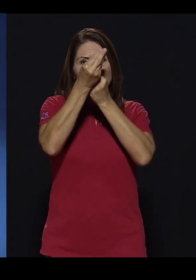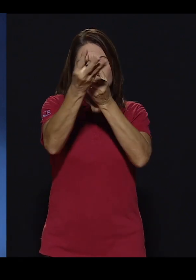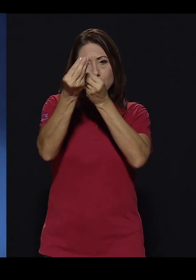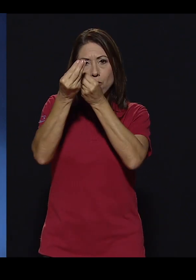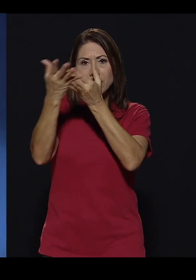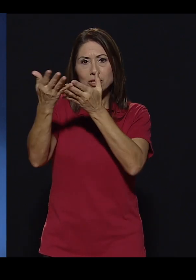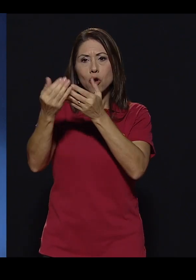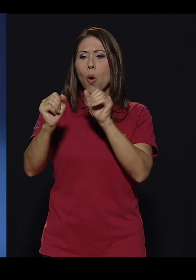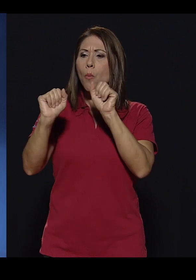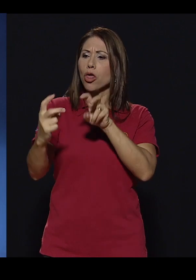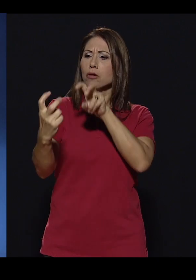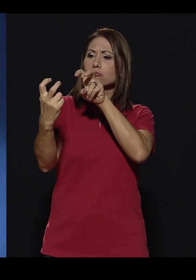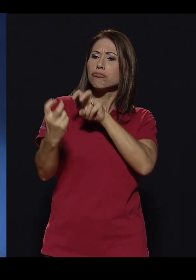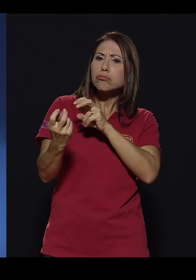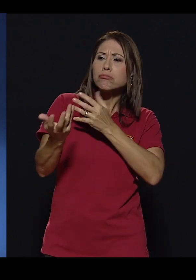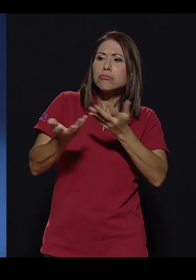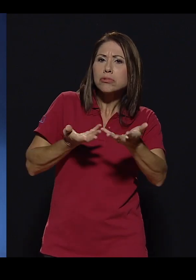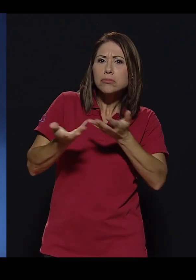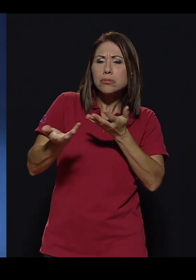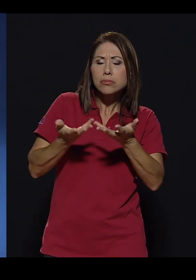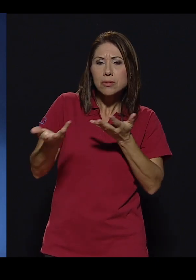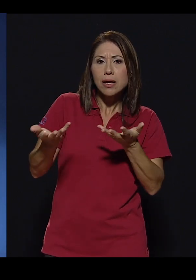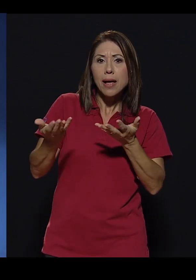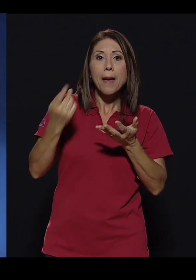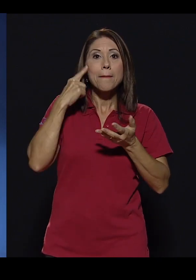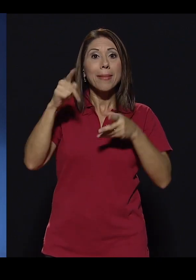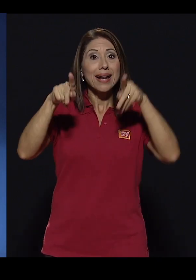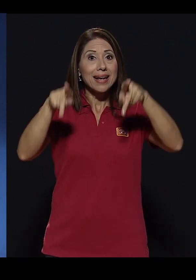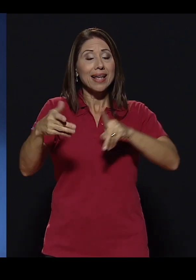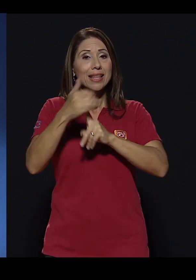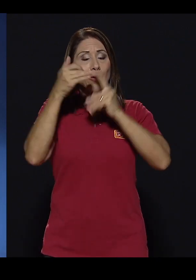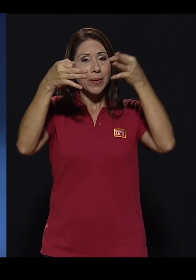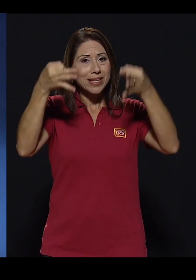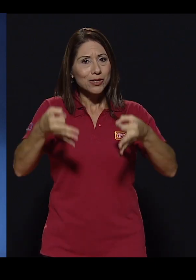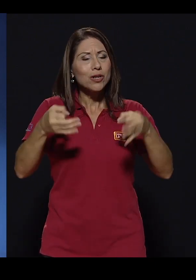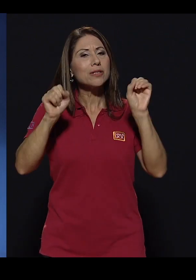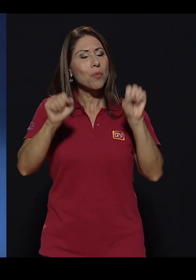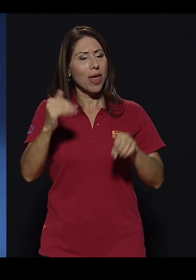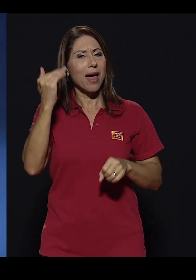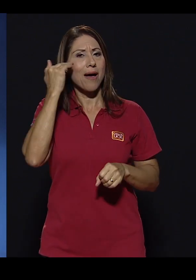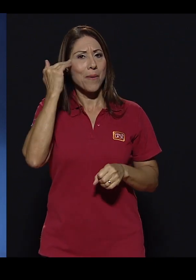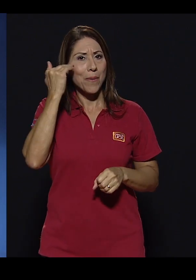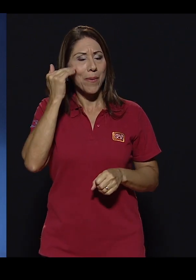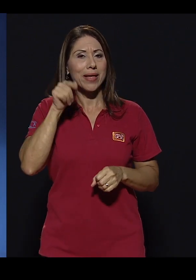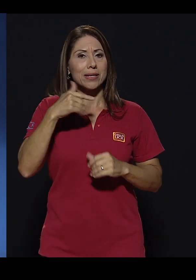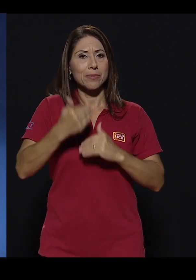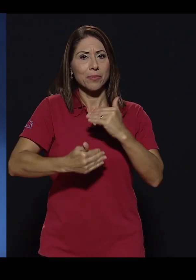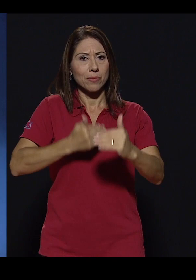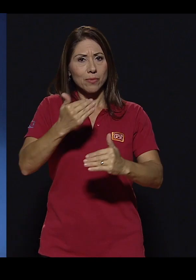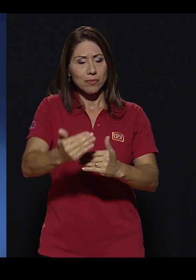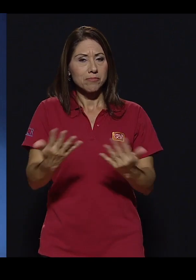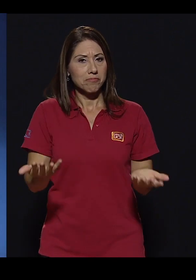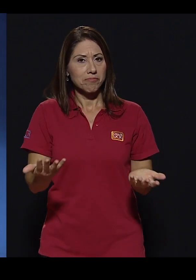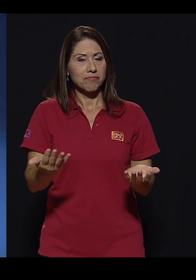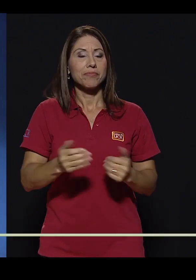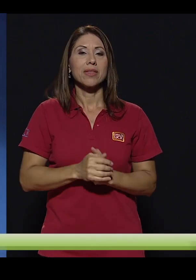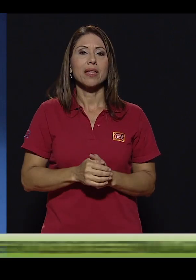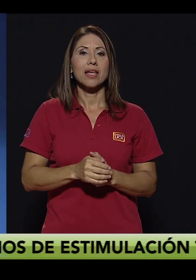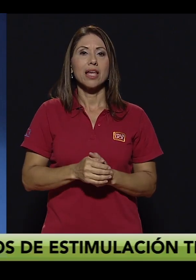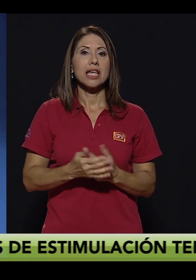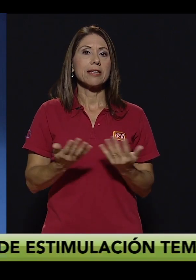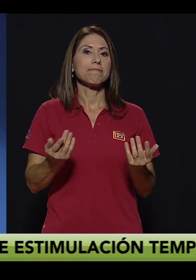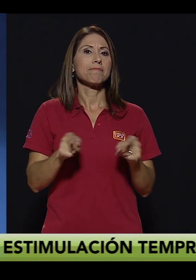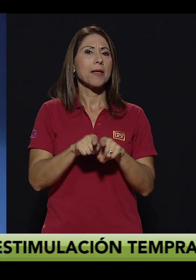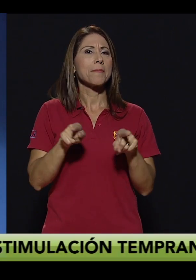sentarse con la gente para que la gente esté que toma decisiones también pueda conocer de este proceso y otro